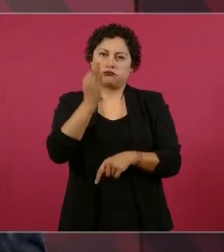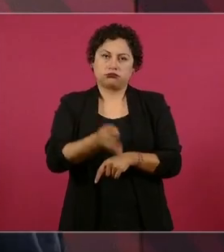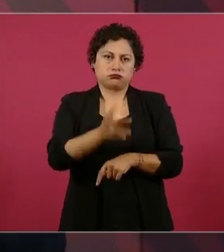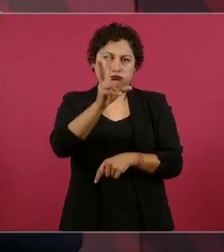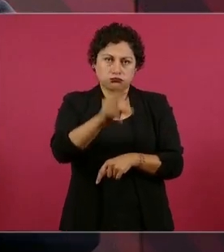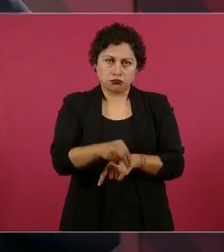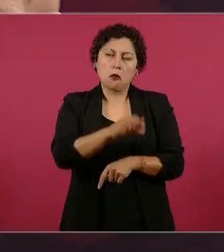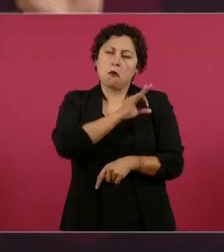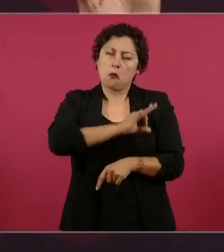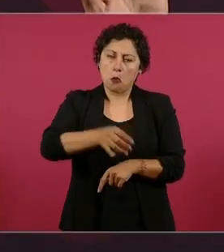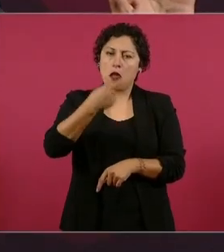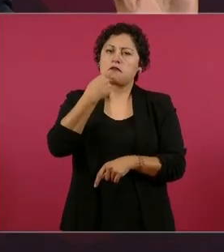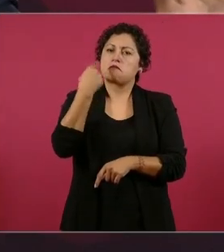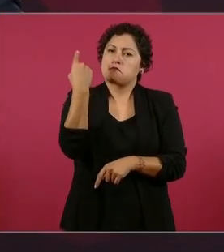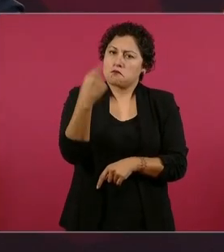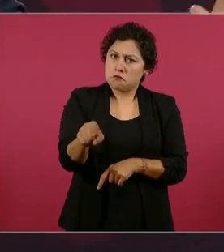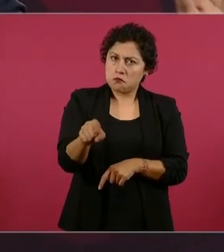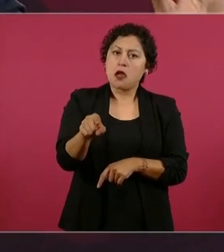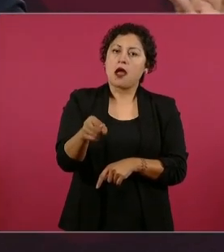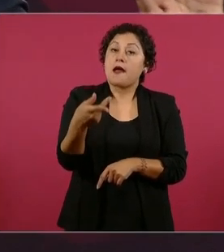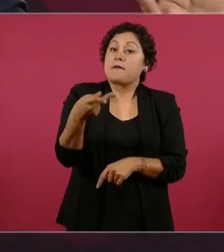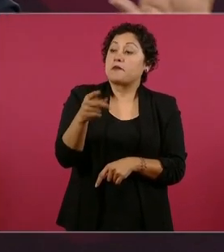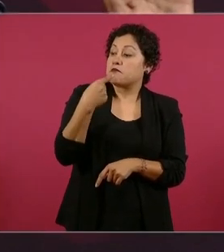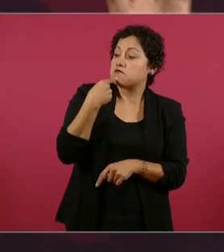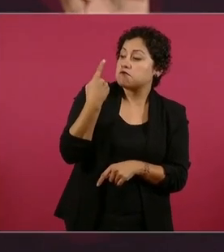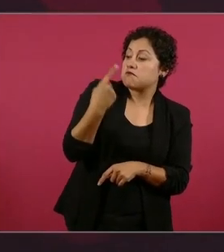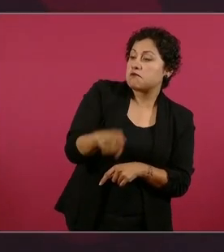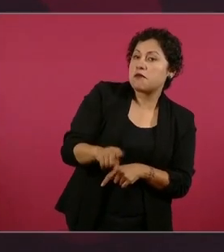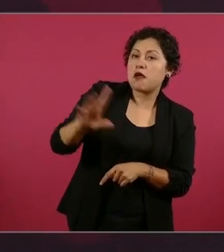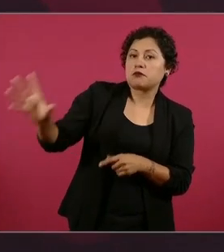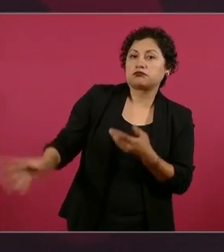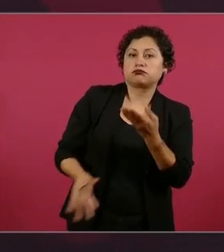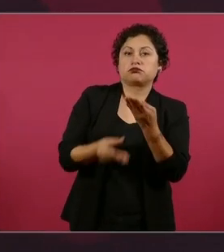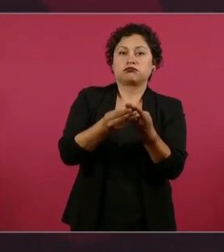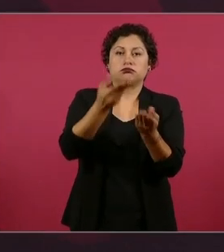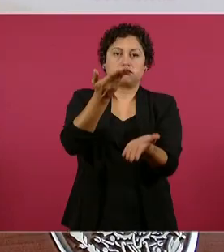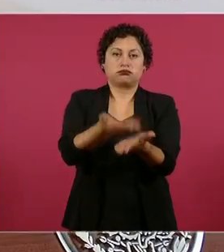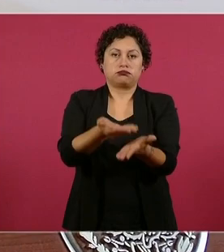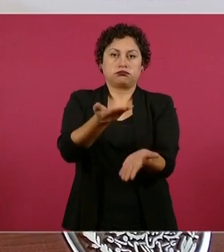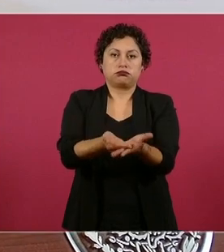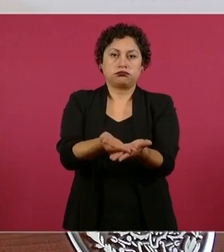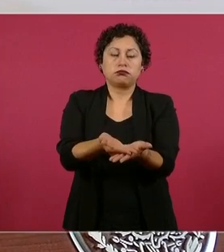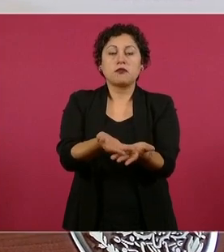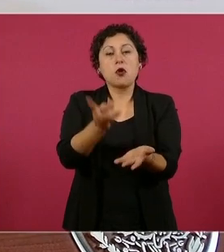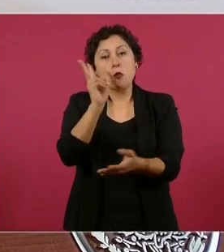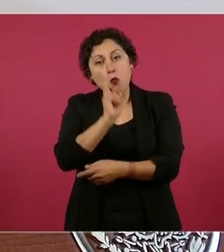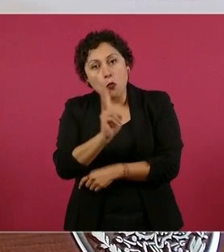y de presentar pruebas si hubieron irregularidades,